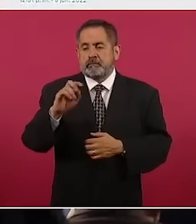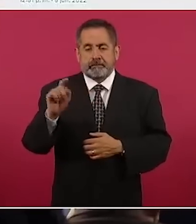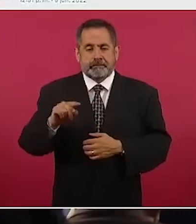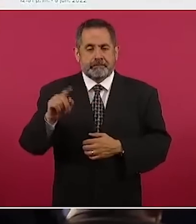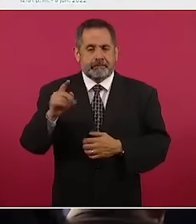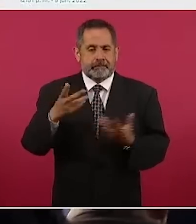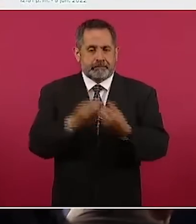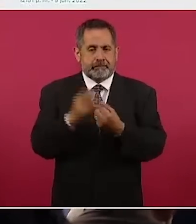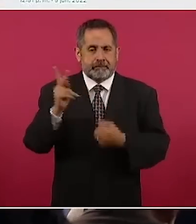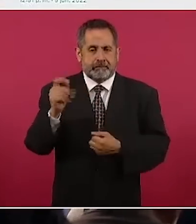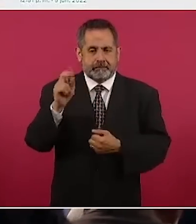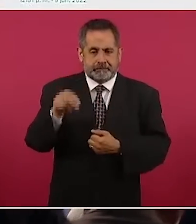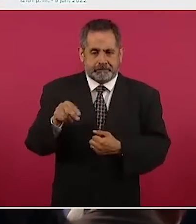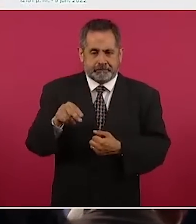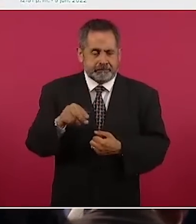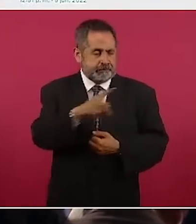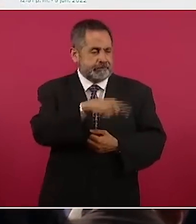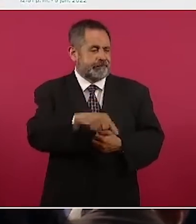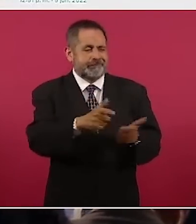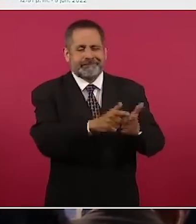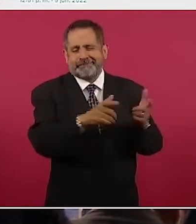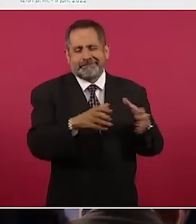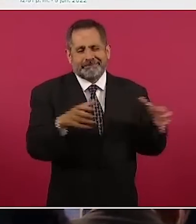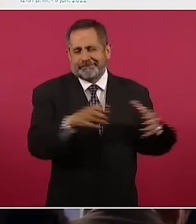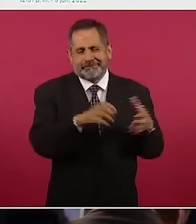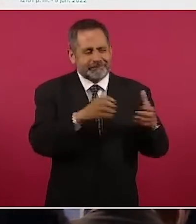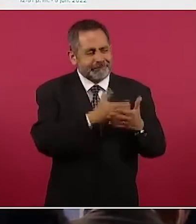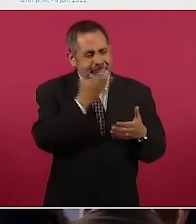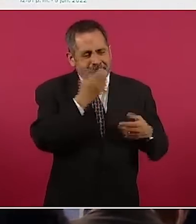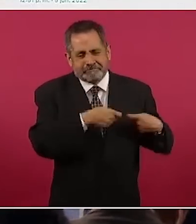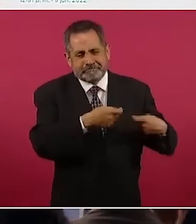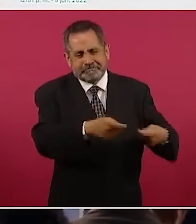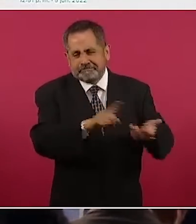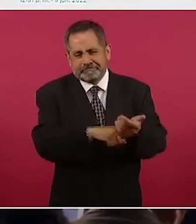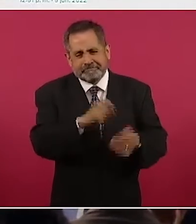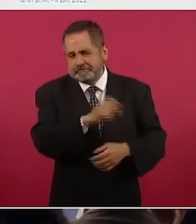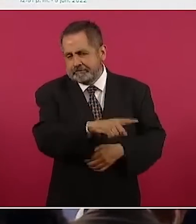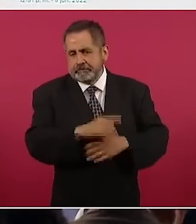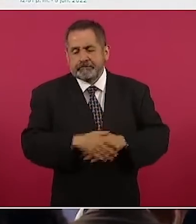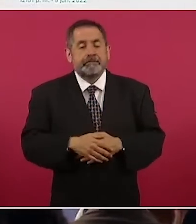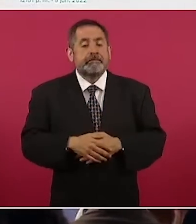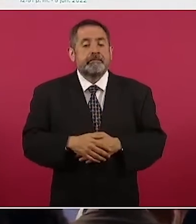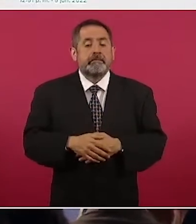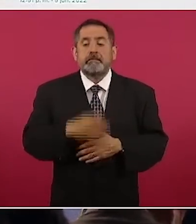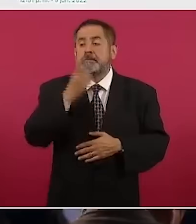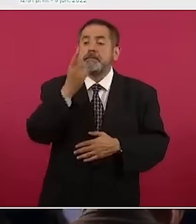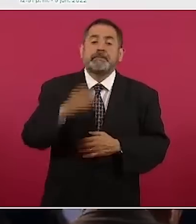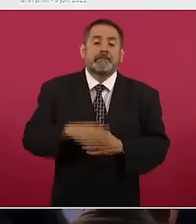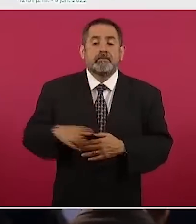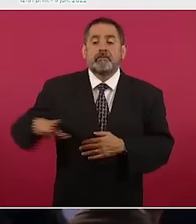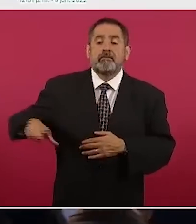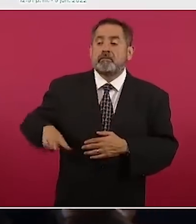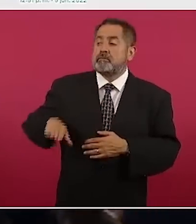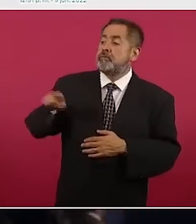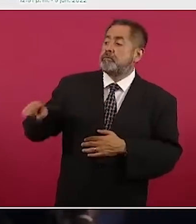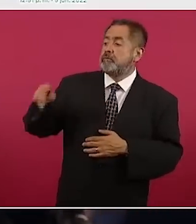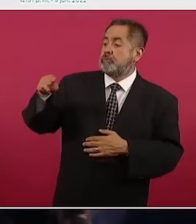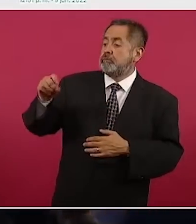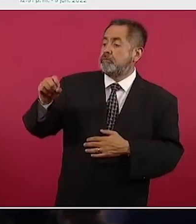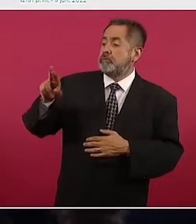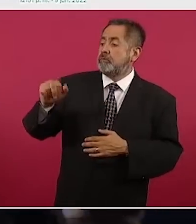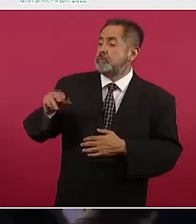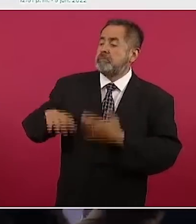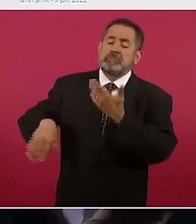porque todo este es el bloque conservador. El gobierno de Morena se ha dedicado a